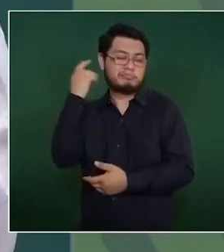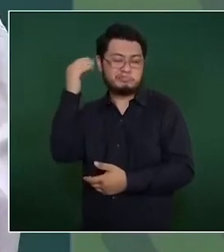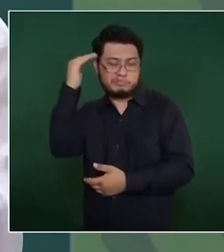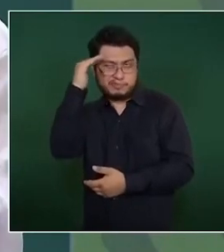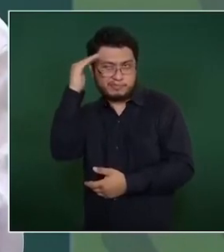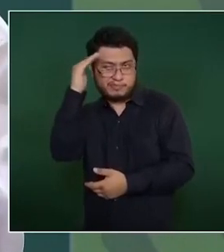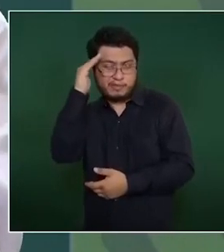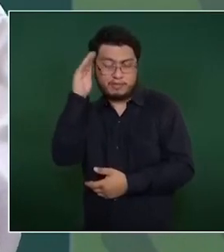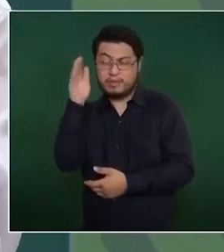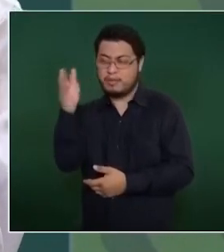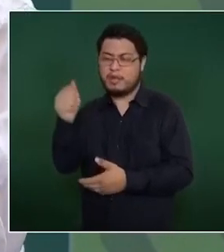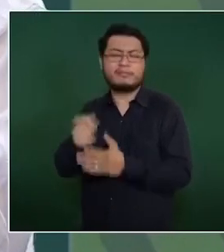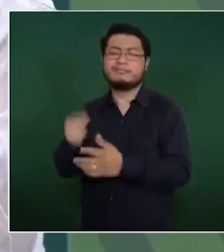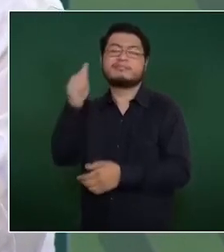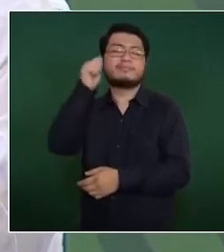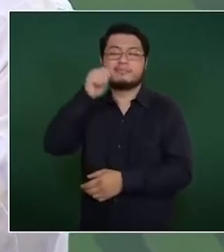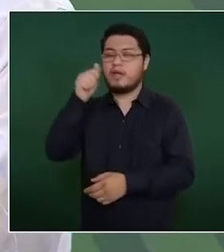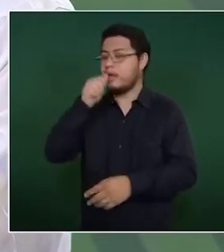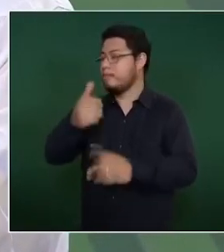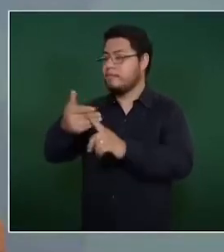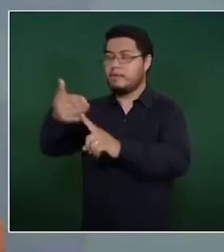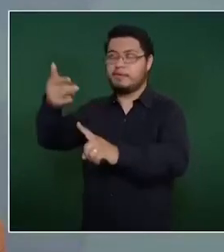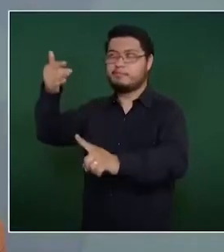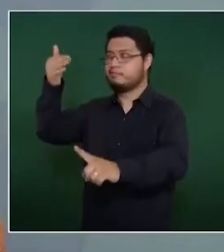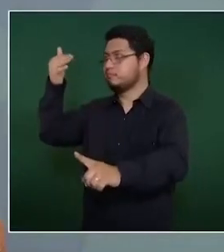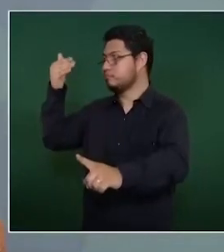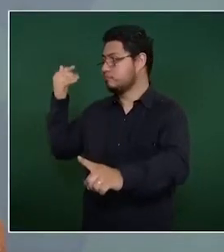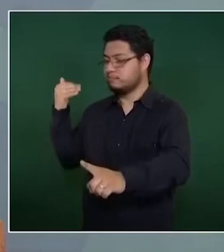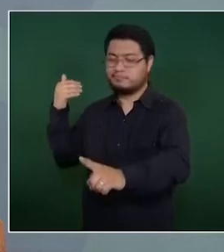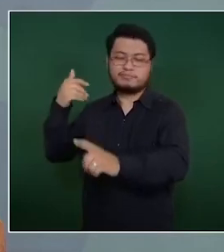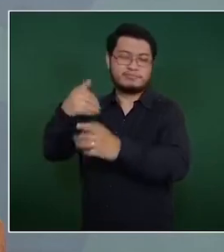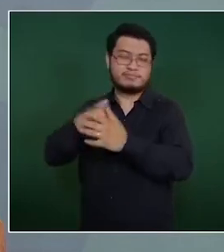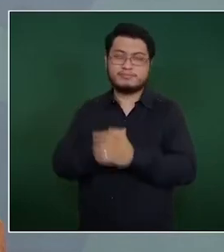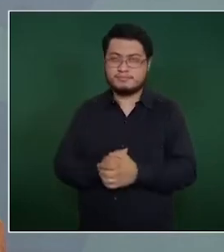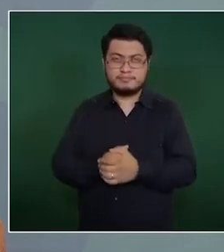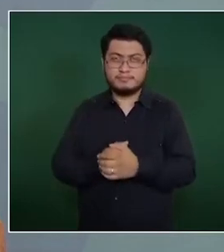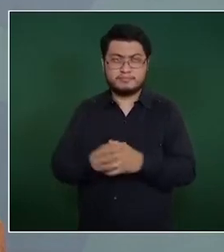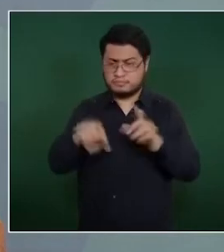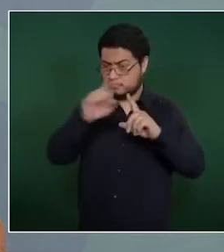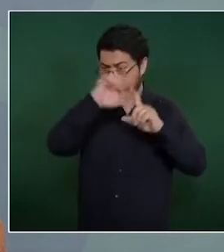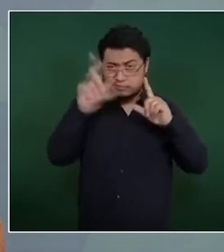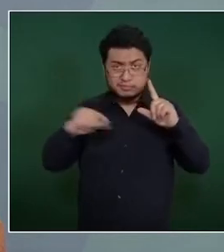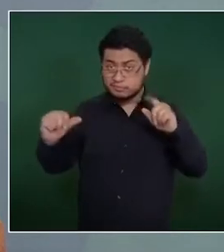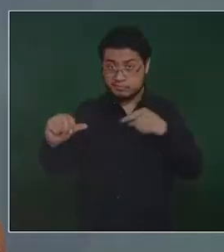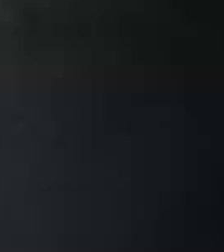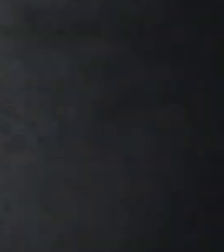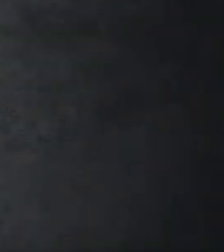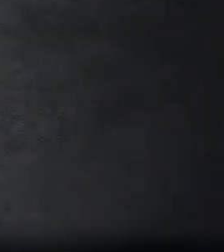y que siempre ha existido en todo el país.